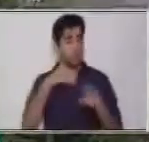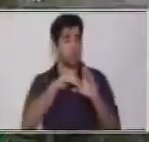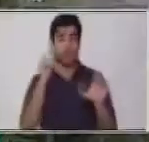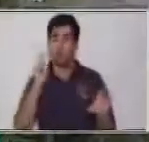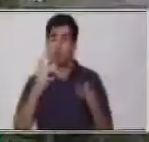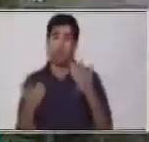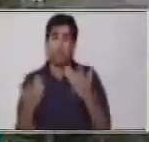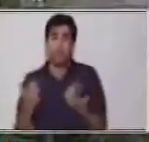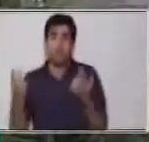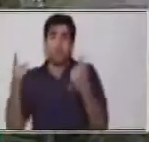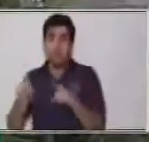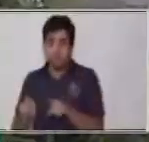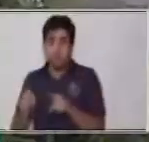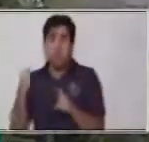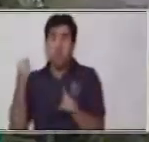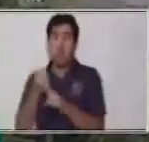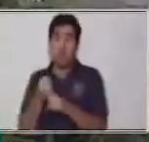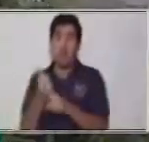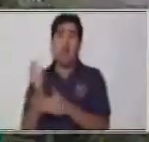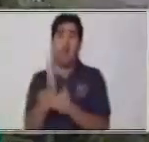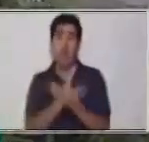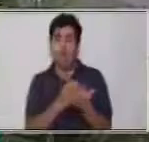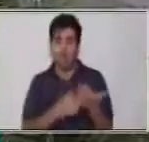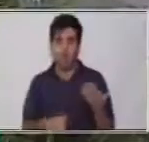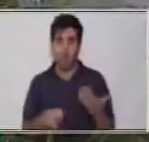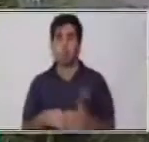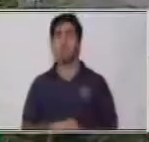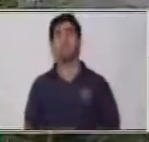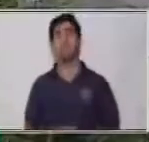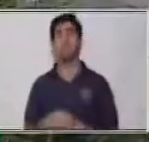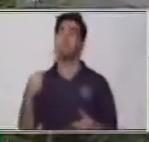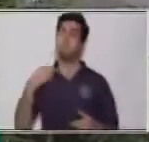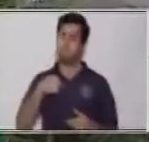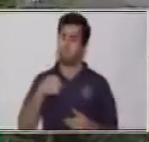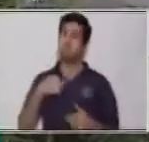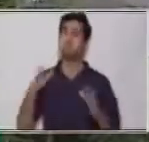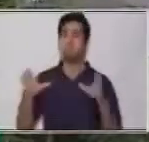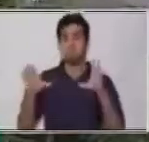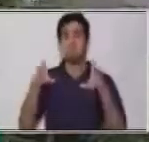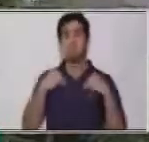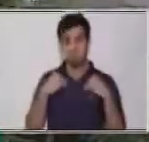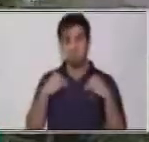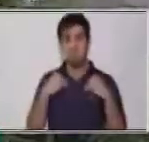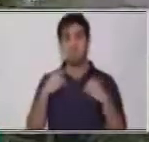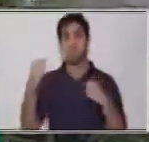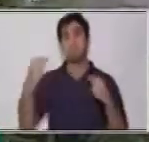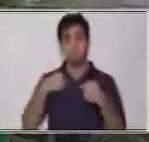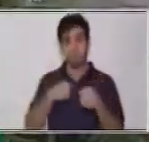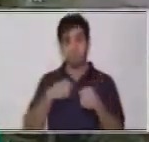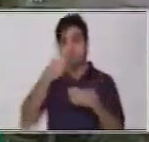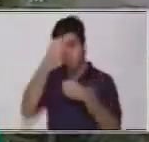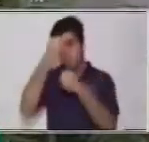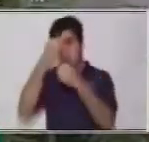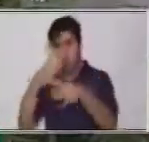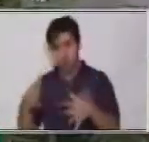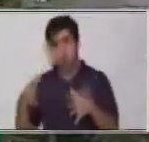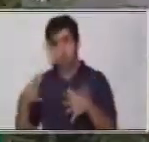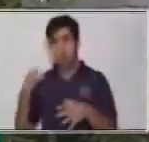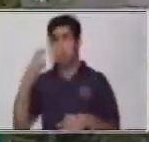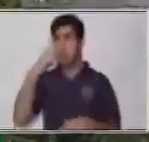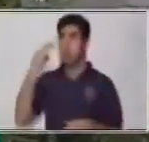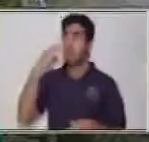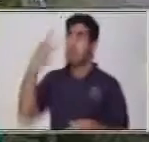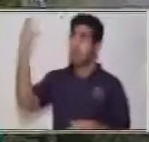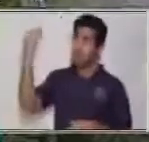le suceda algo. Entonces, Víctor es muy obediente a lo que sus